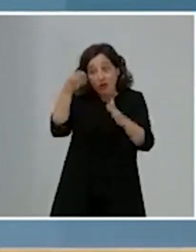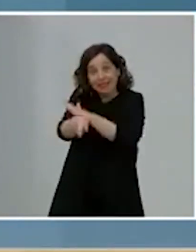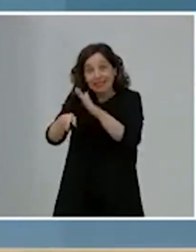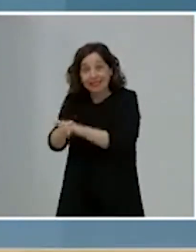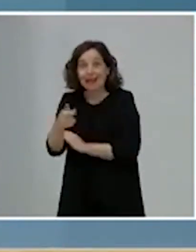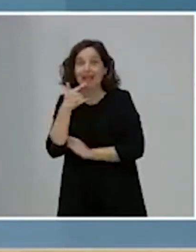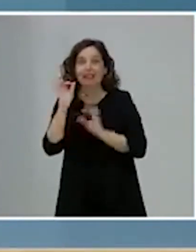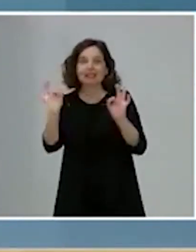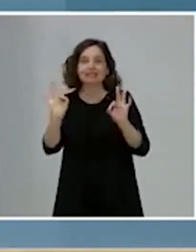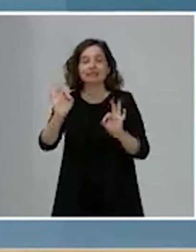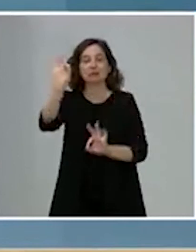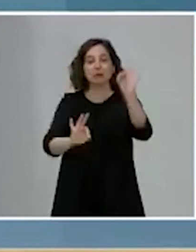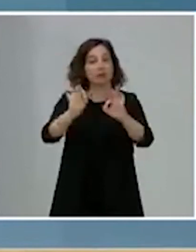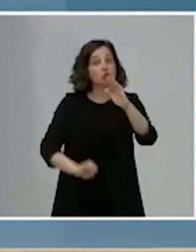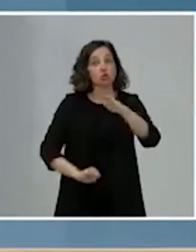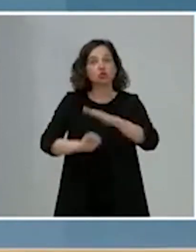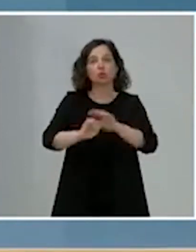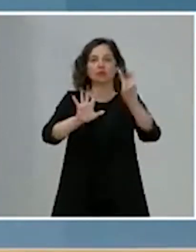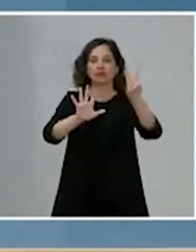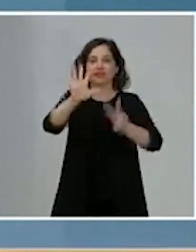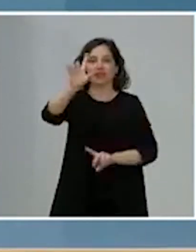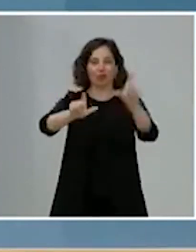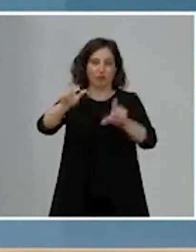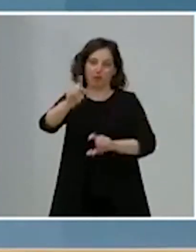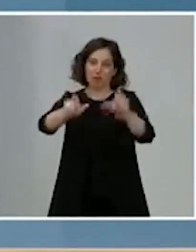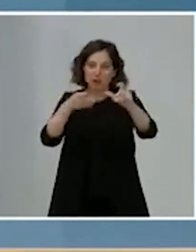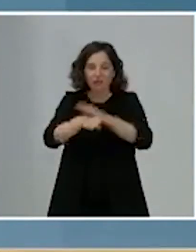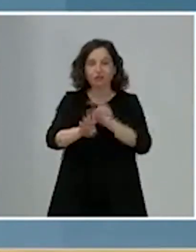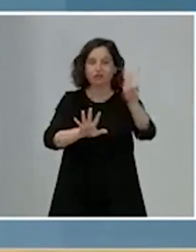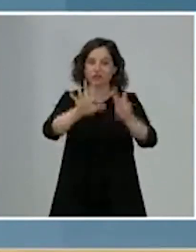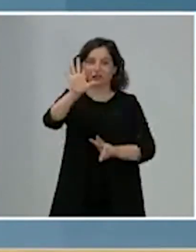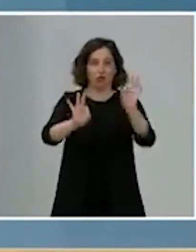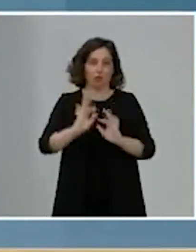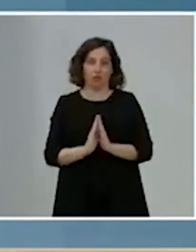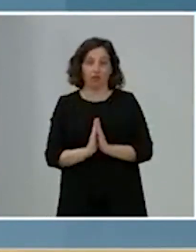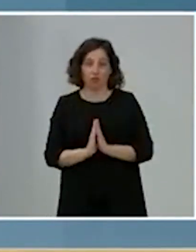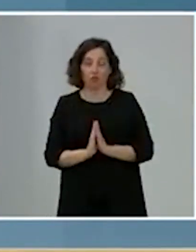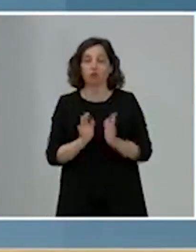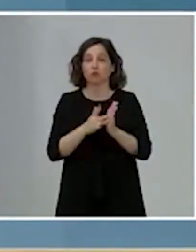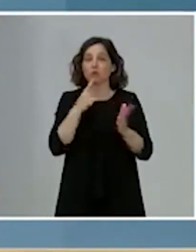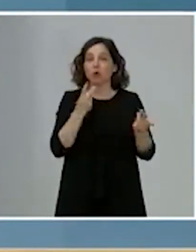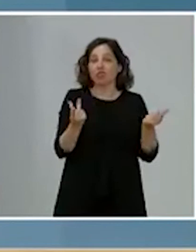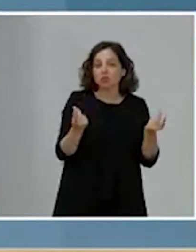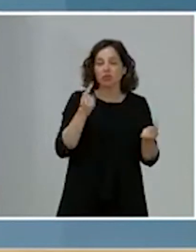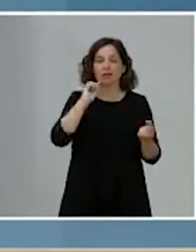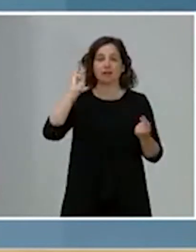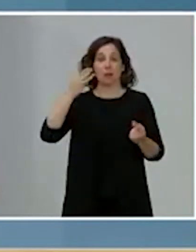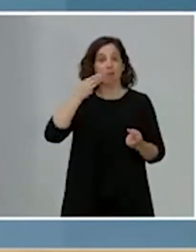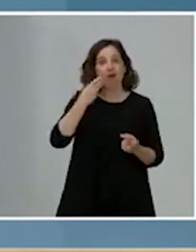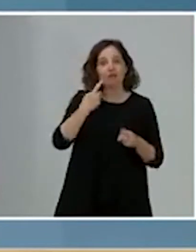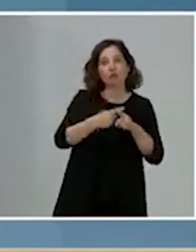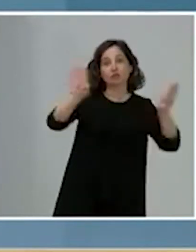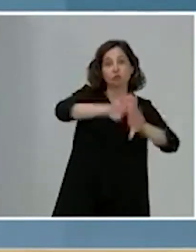se fija un aforo máximo del 75%. En cambio, en discotecas, pubs y locales de